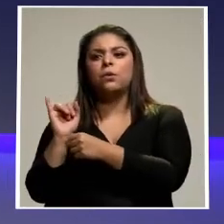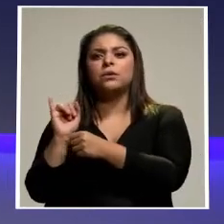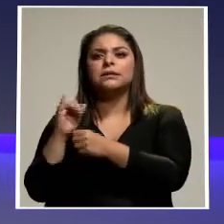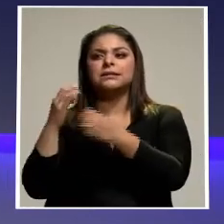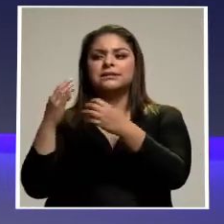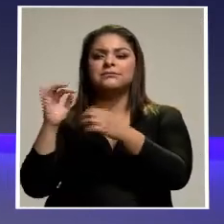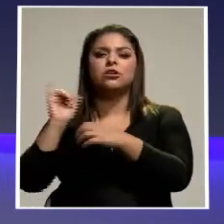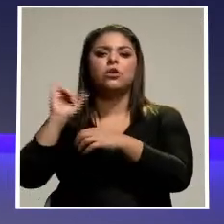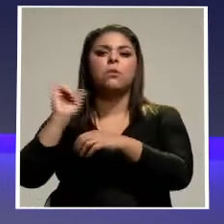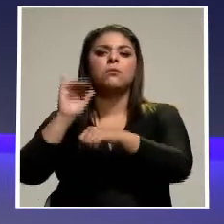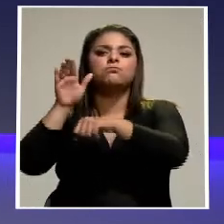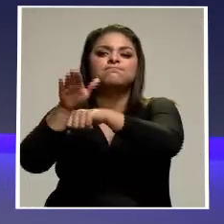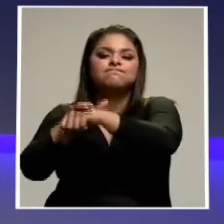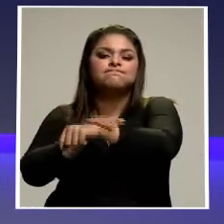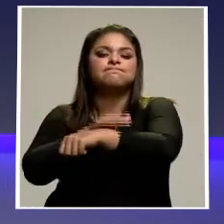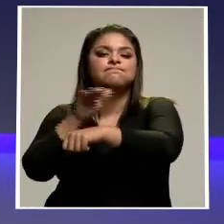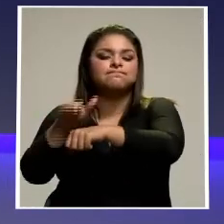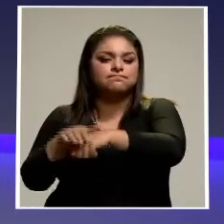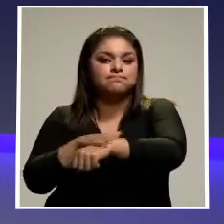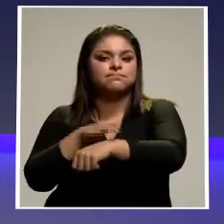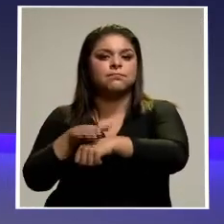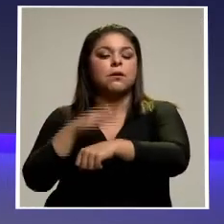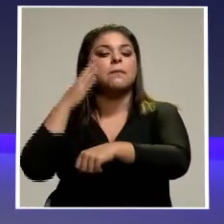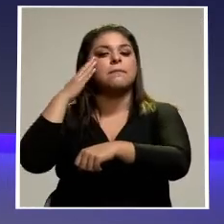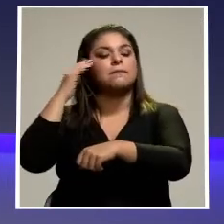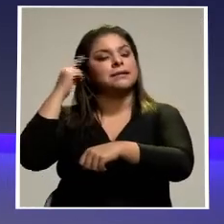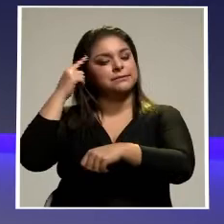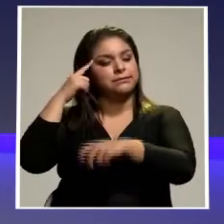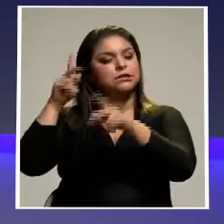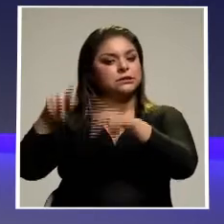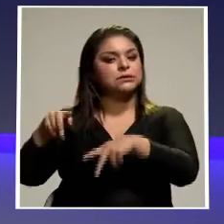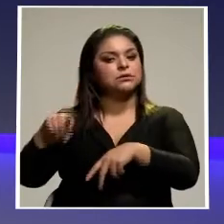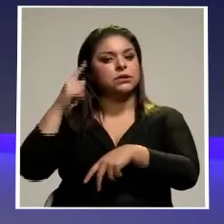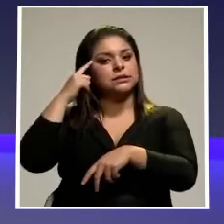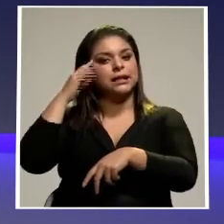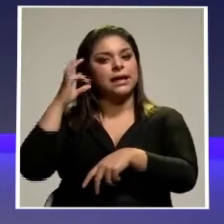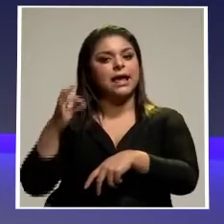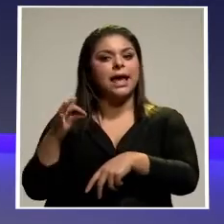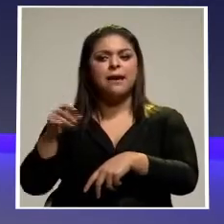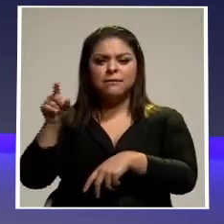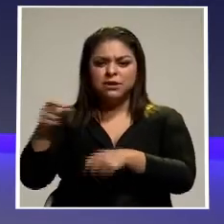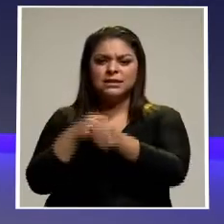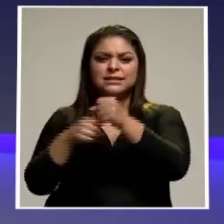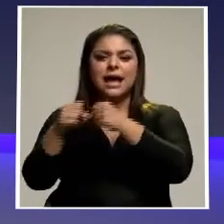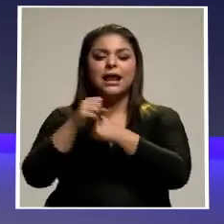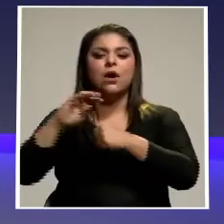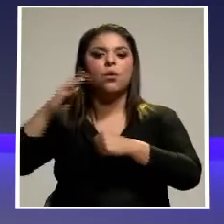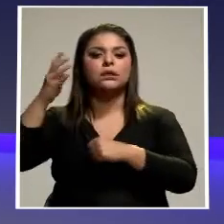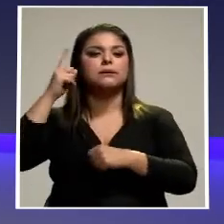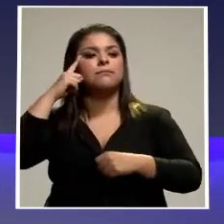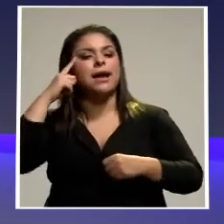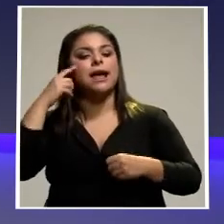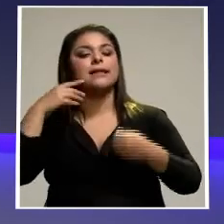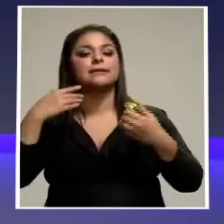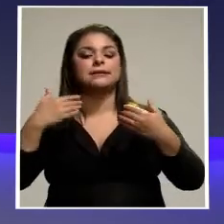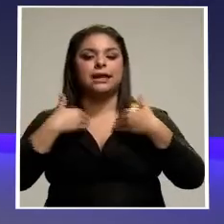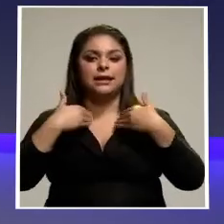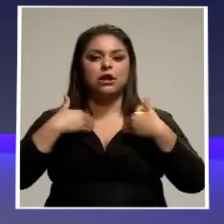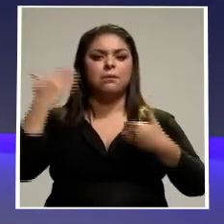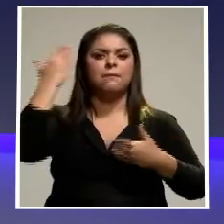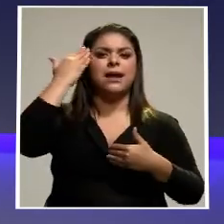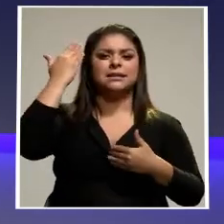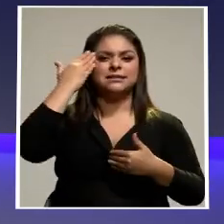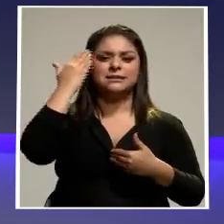gente lo cree que lo es del sistema? Porque la sala ha servido para gestionar un malestar ciudadano a través de los mecanismos